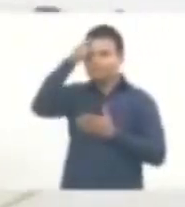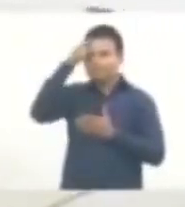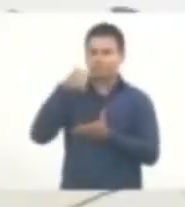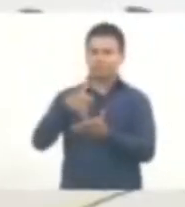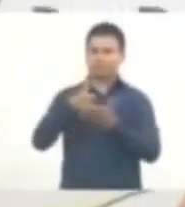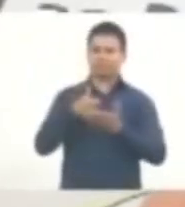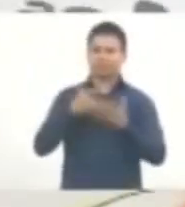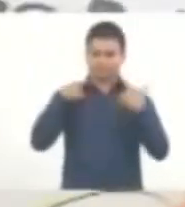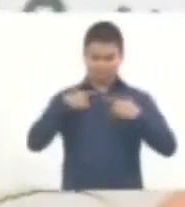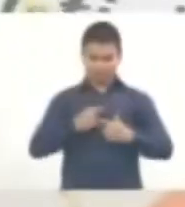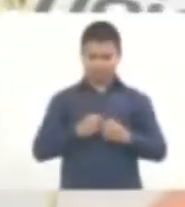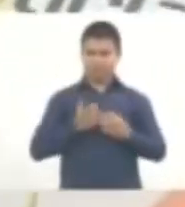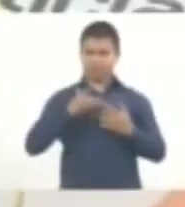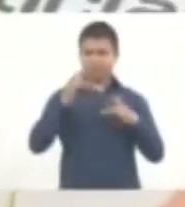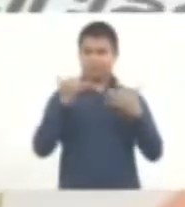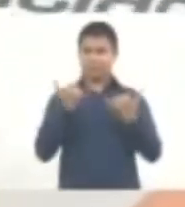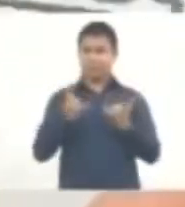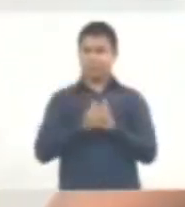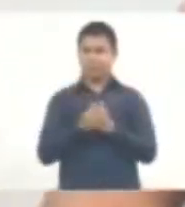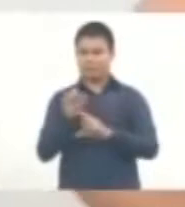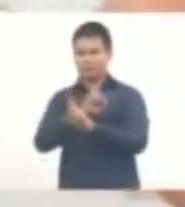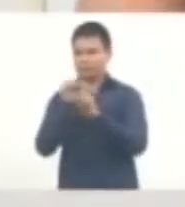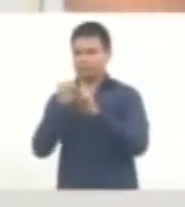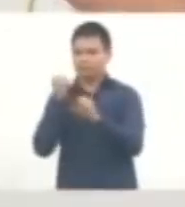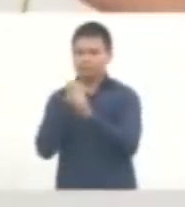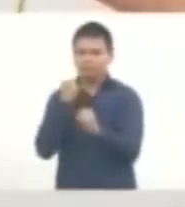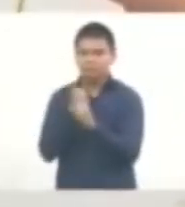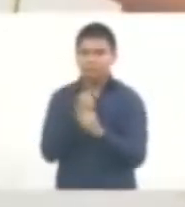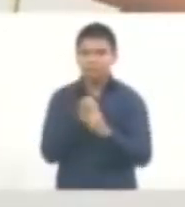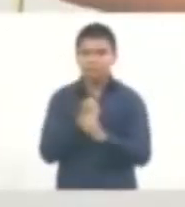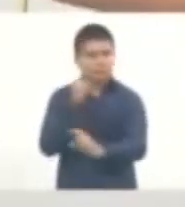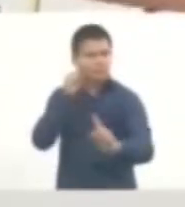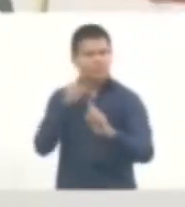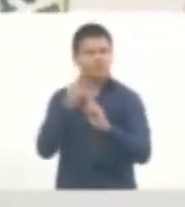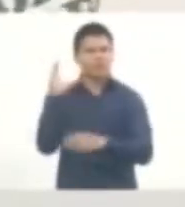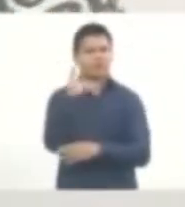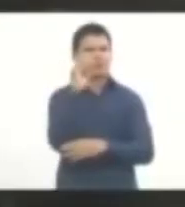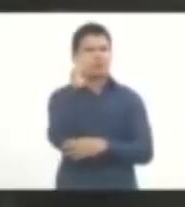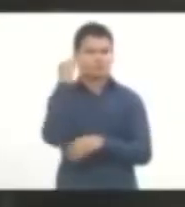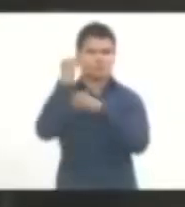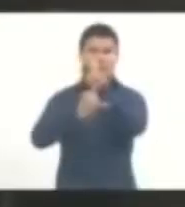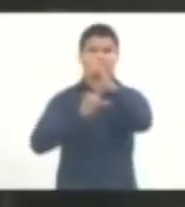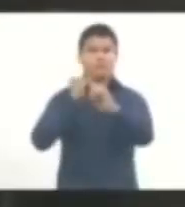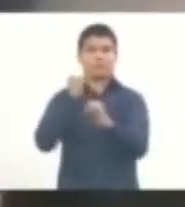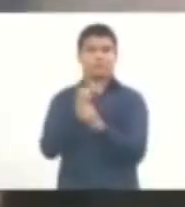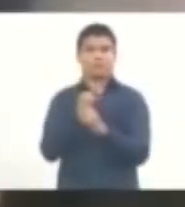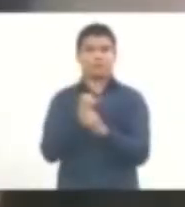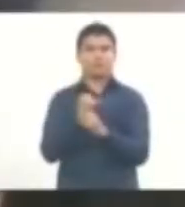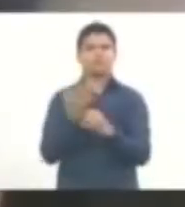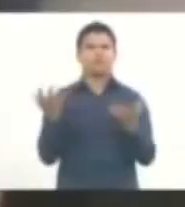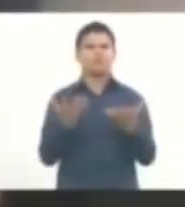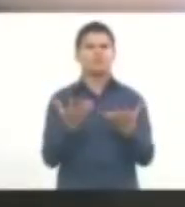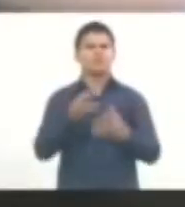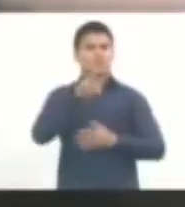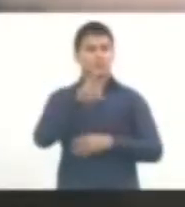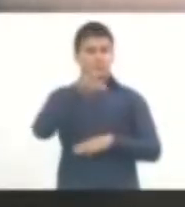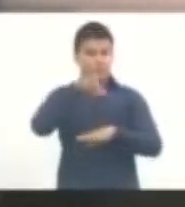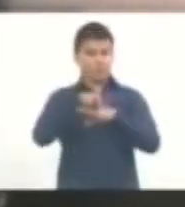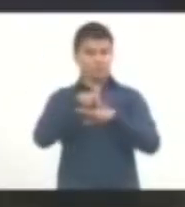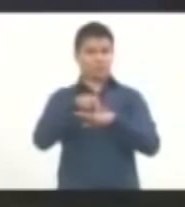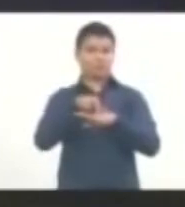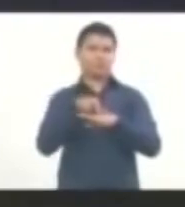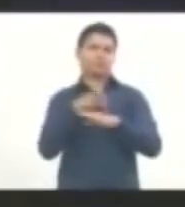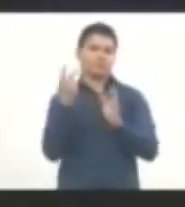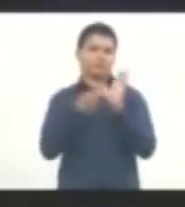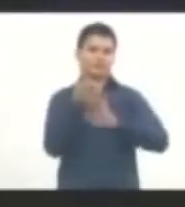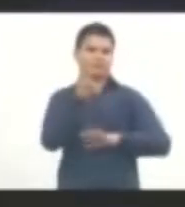trabajar en labores sociales, en el transcurso del año, representarán a Colombia en el certamen internacional en República Dominicana en 2018.